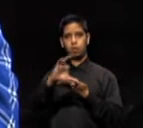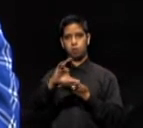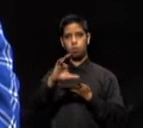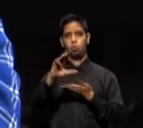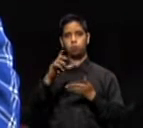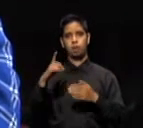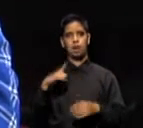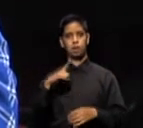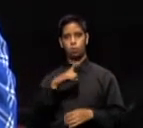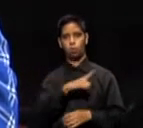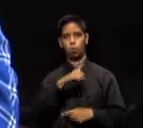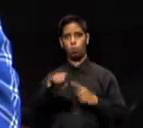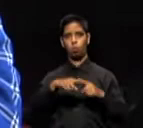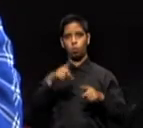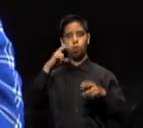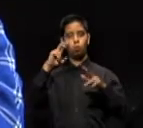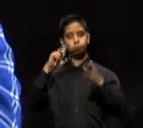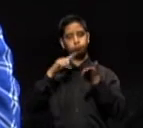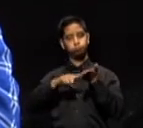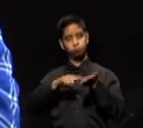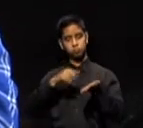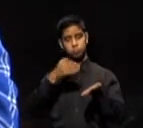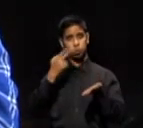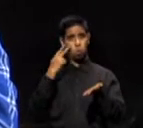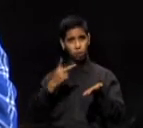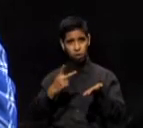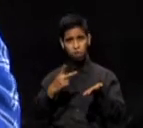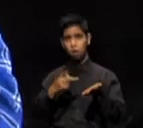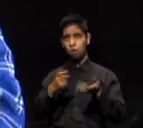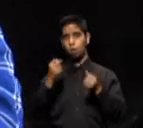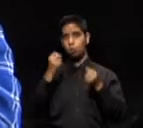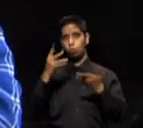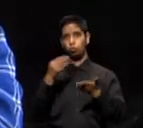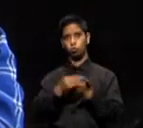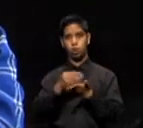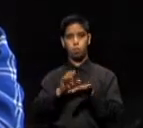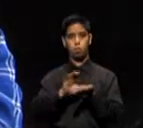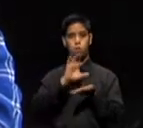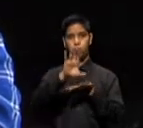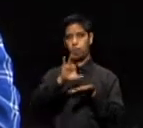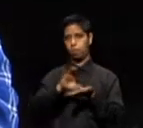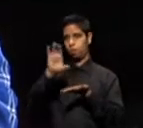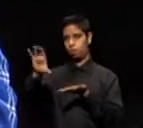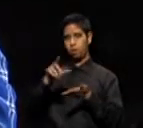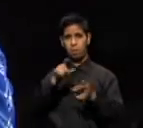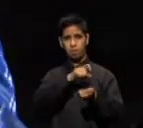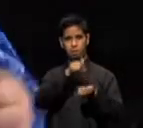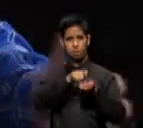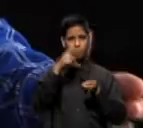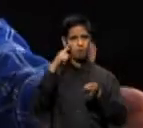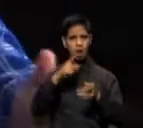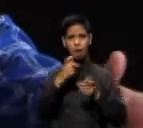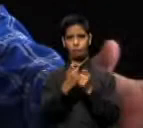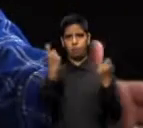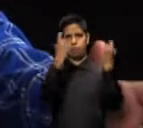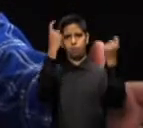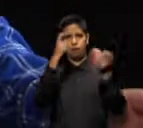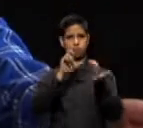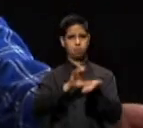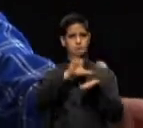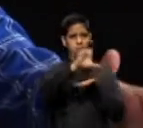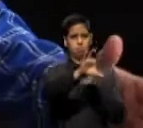los donativos legislativos, uno ve tantas asignaciones de fondos para festivales que no